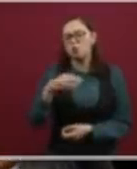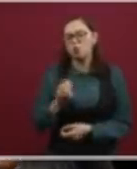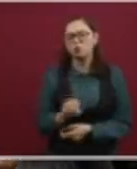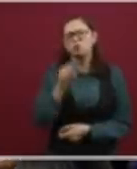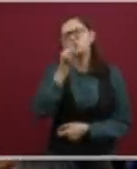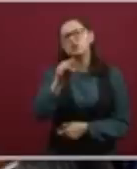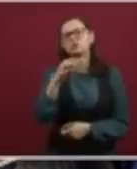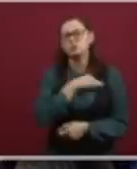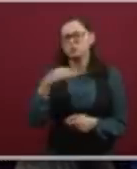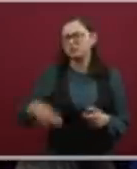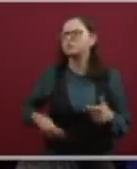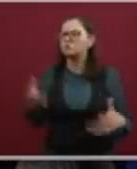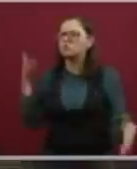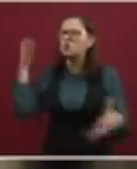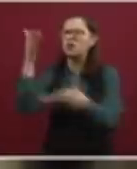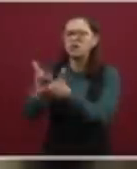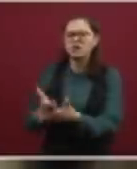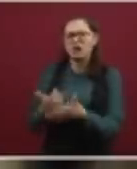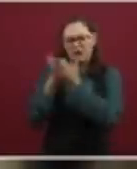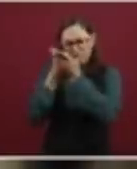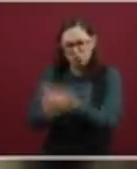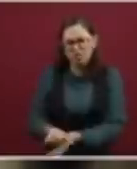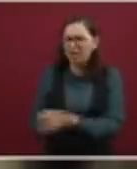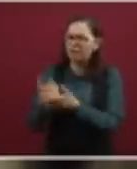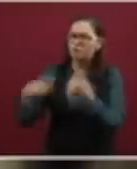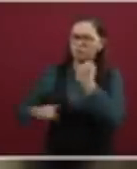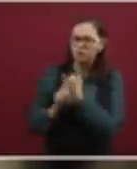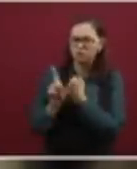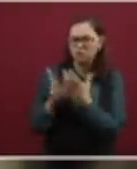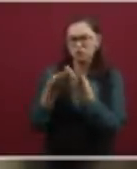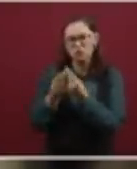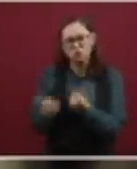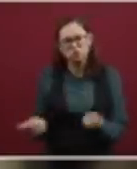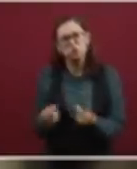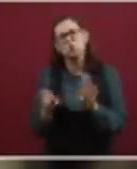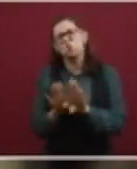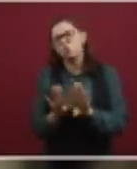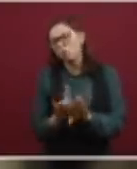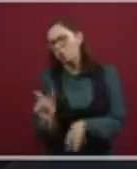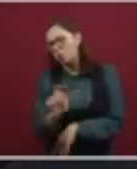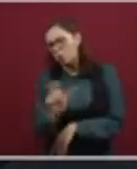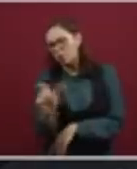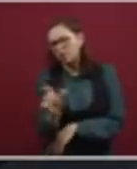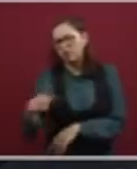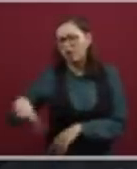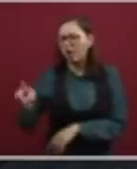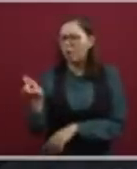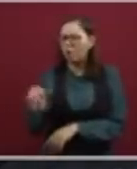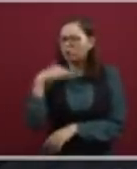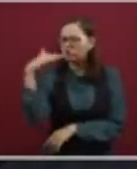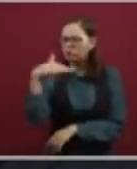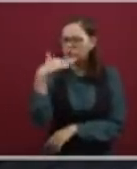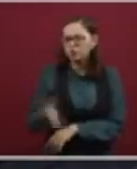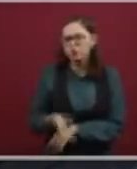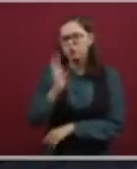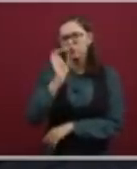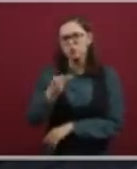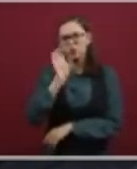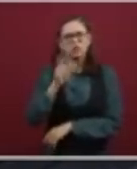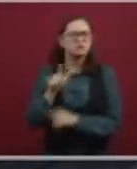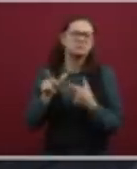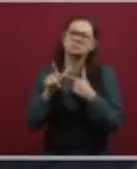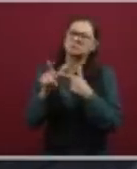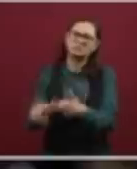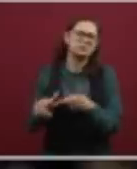municipio para auxiliarlos y resolver ese problema, que beben agua contaminada porque se sigue